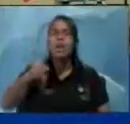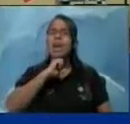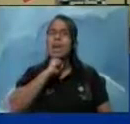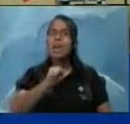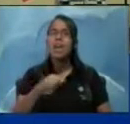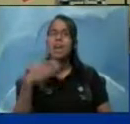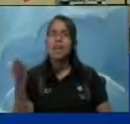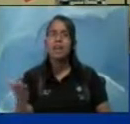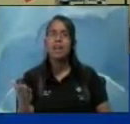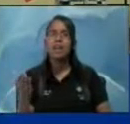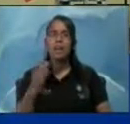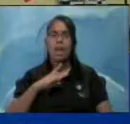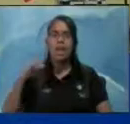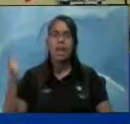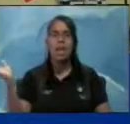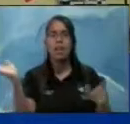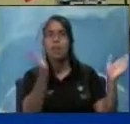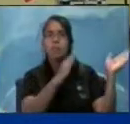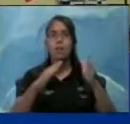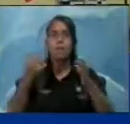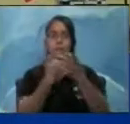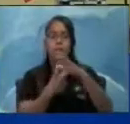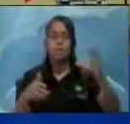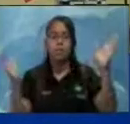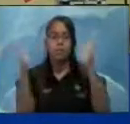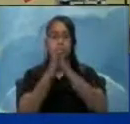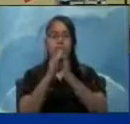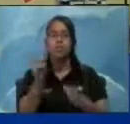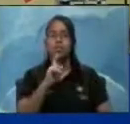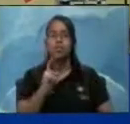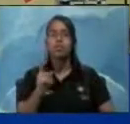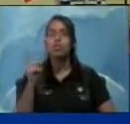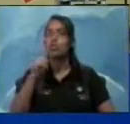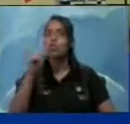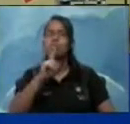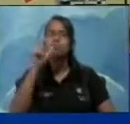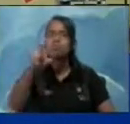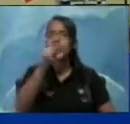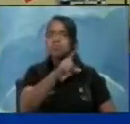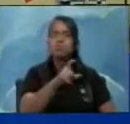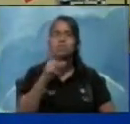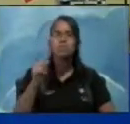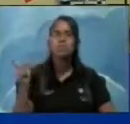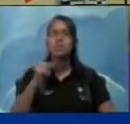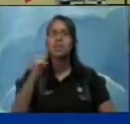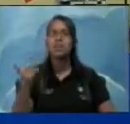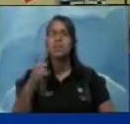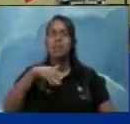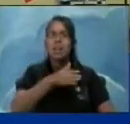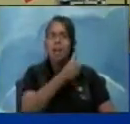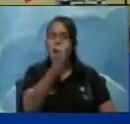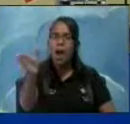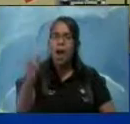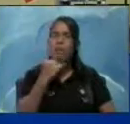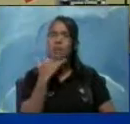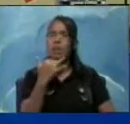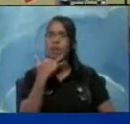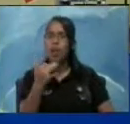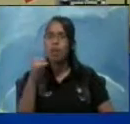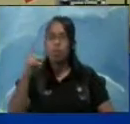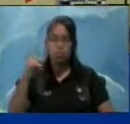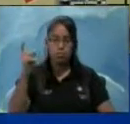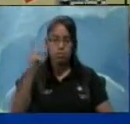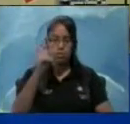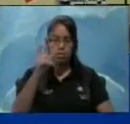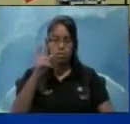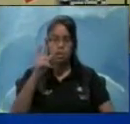que el viento recio del espíritu santo no necesita mis amados hermanos que le abran las cerraduras y las ventanas